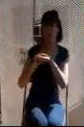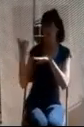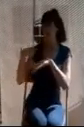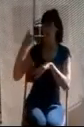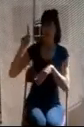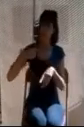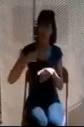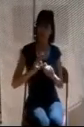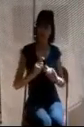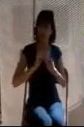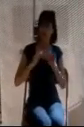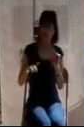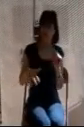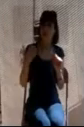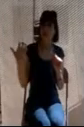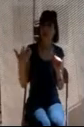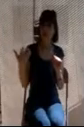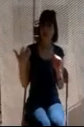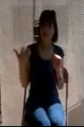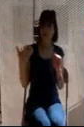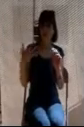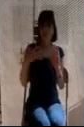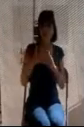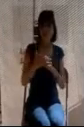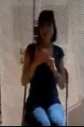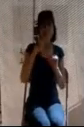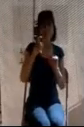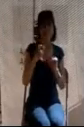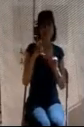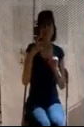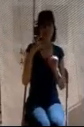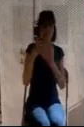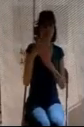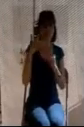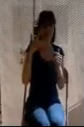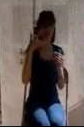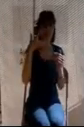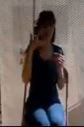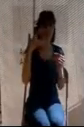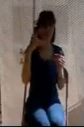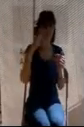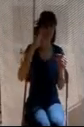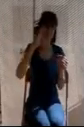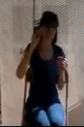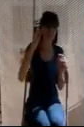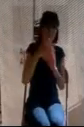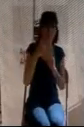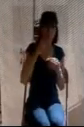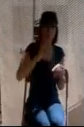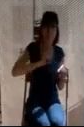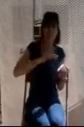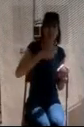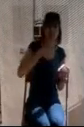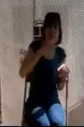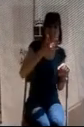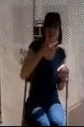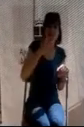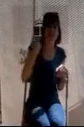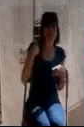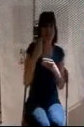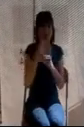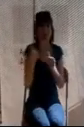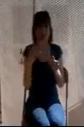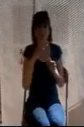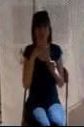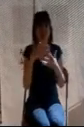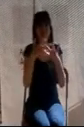cabrea. Este ilustre deslustrado, este que sentía vergüenza, la ha perdido. Porque esta frase